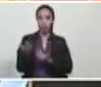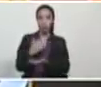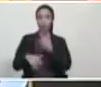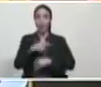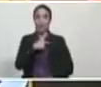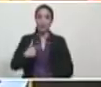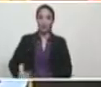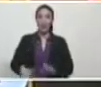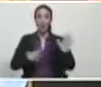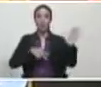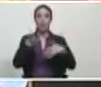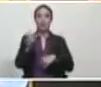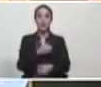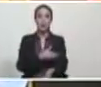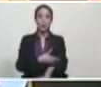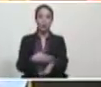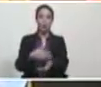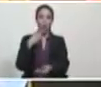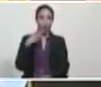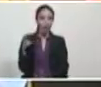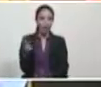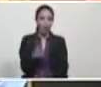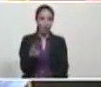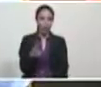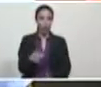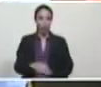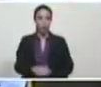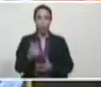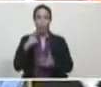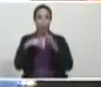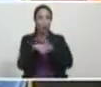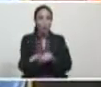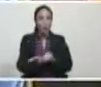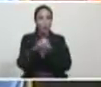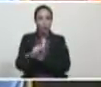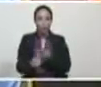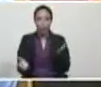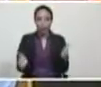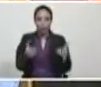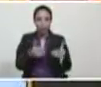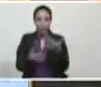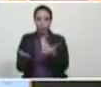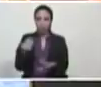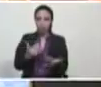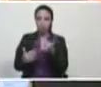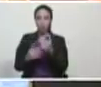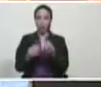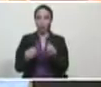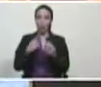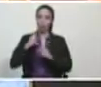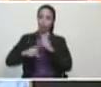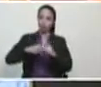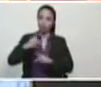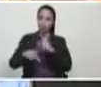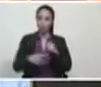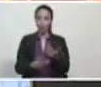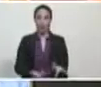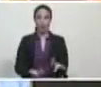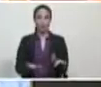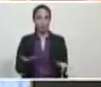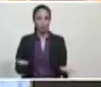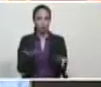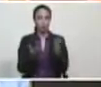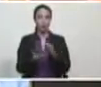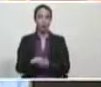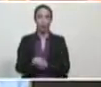13 millones de euros para comprar los kits y seguir el proceso de crecimiento del ensamblaje